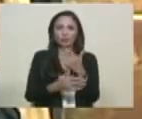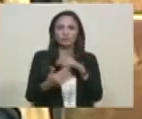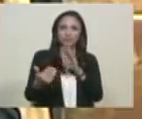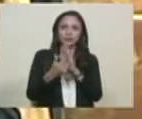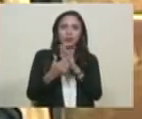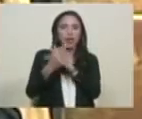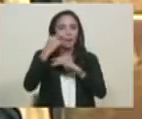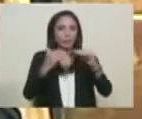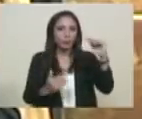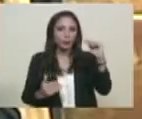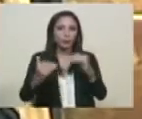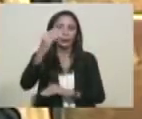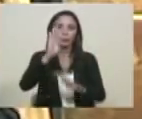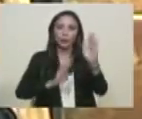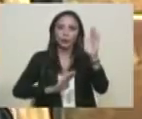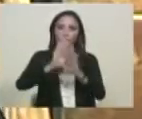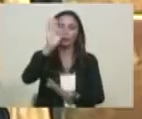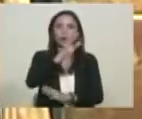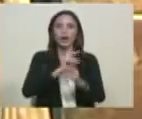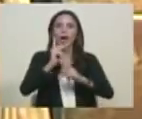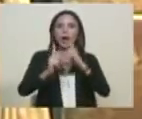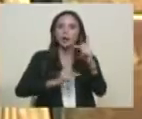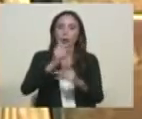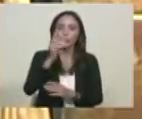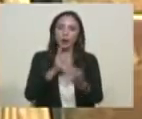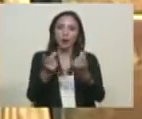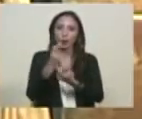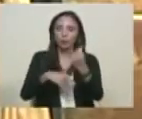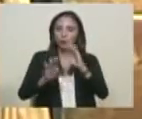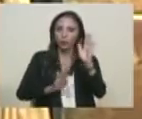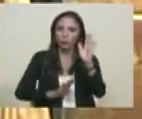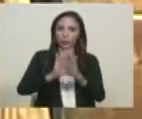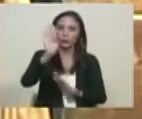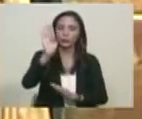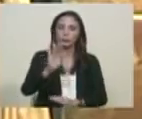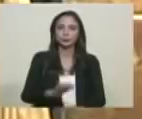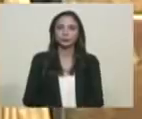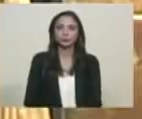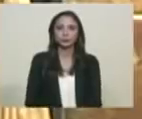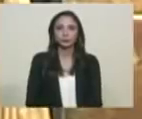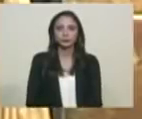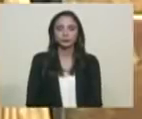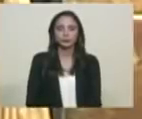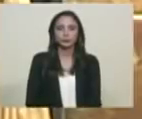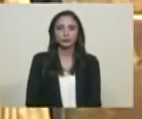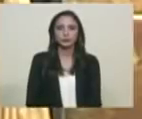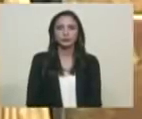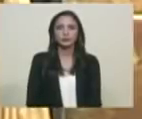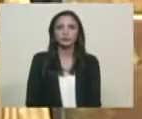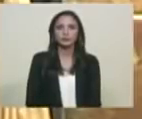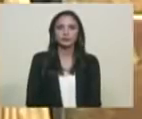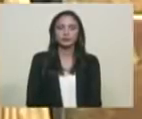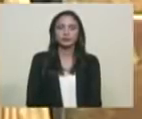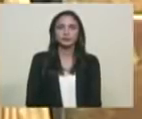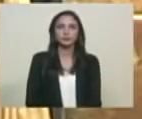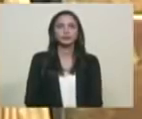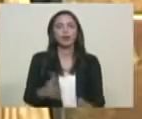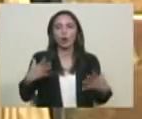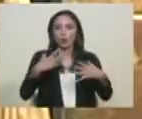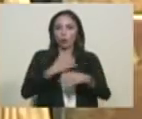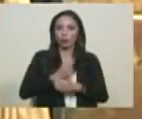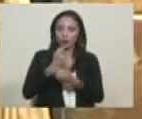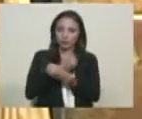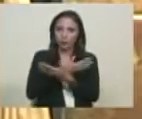y elevemos las banderas del programa de recuperación, crecimiento y prosperidad económica. Confío